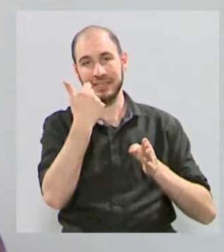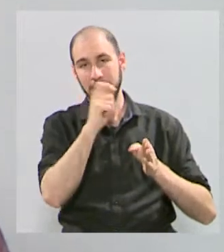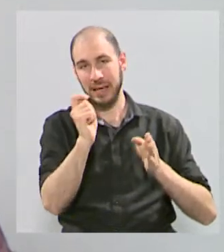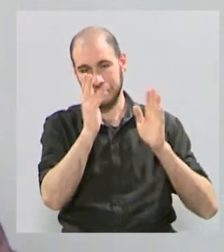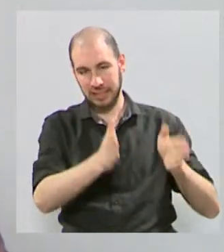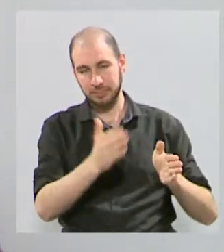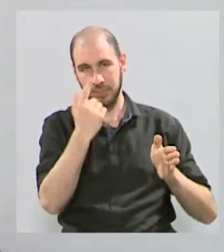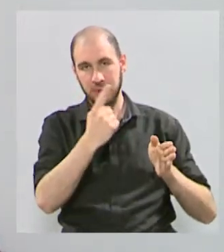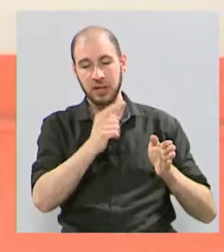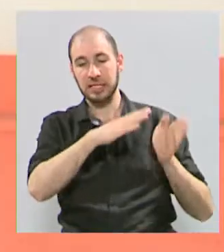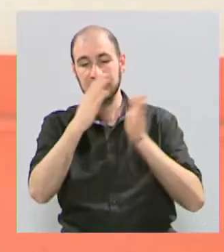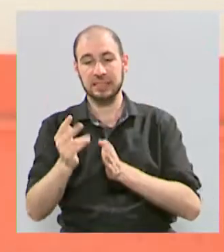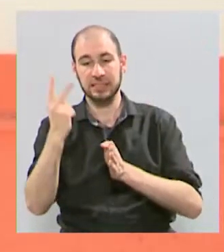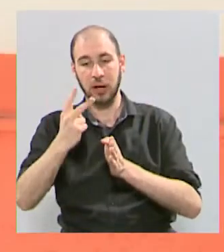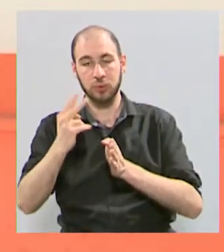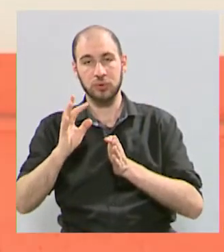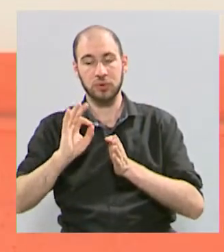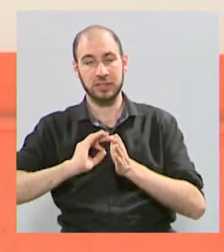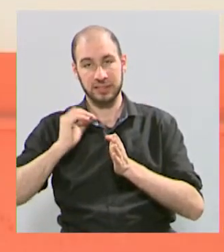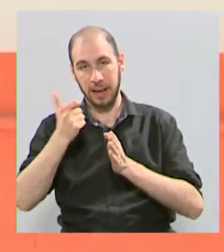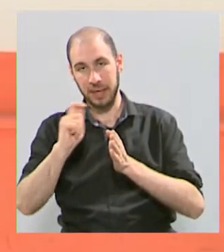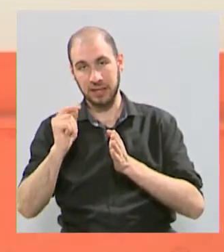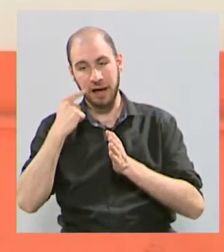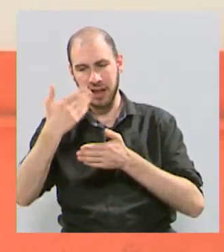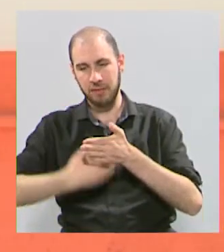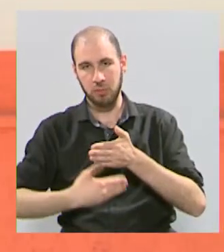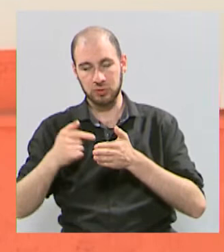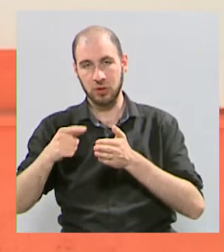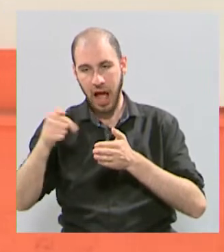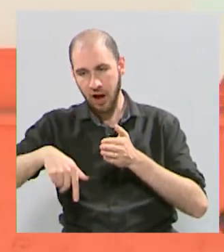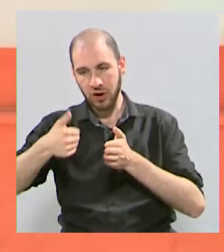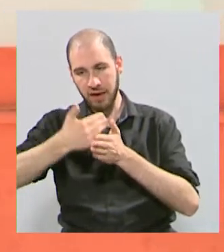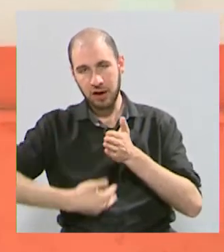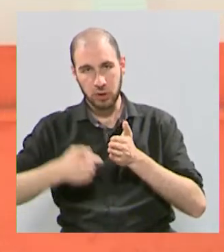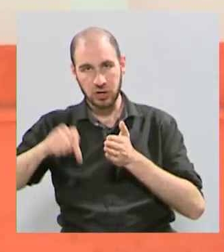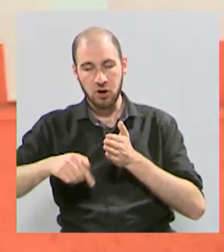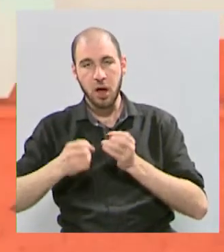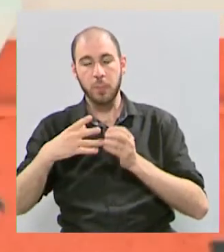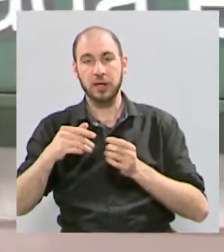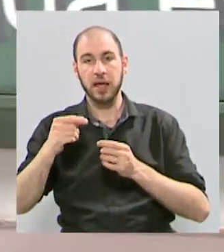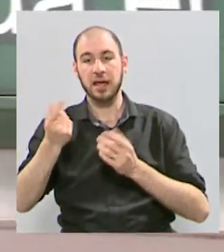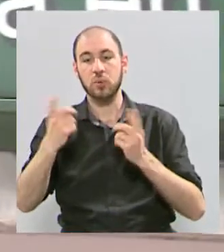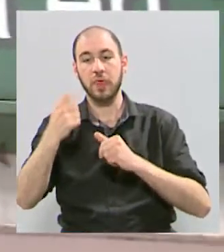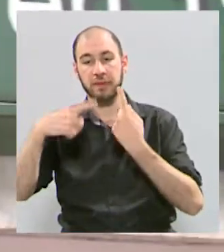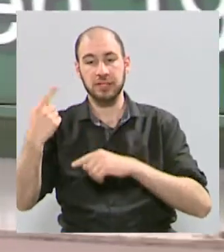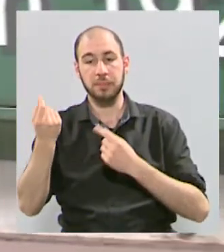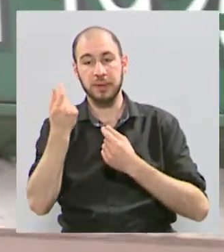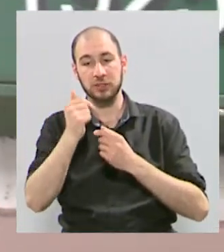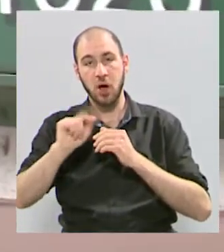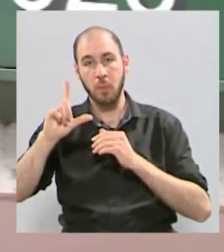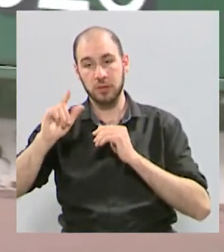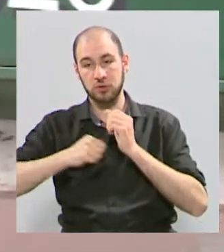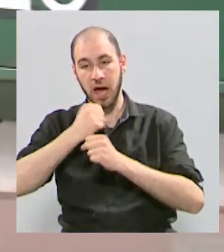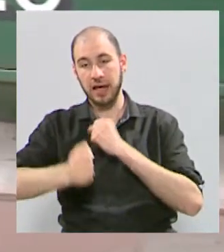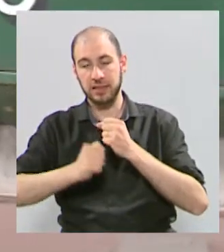año. El segundo semestre del año se va a evaluar, diríamos, y se está evaluando ahora por las distintas asambleas, pero la inflación al día de